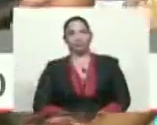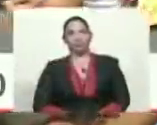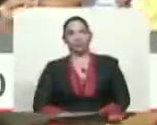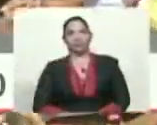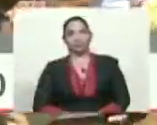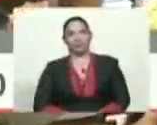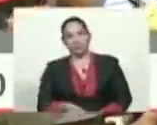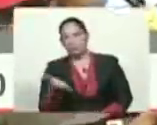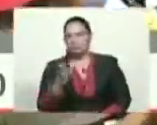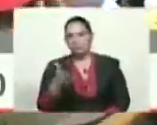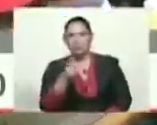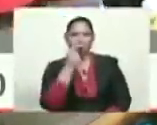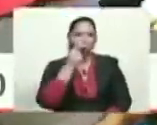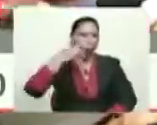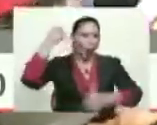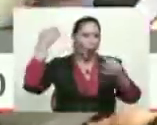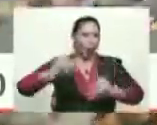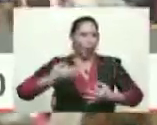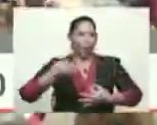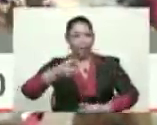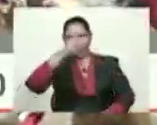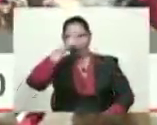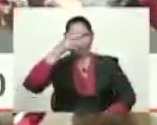Más o menos. ¿Dónde están los hombres de Falcón?